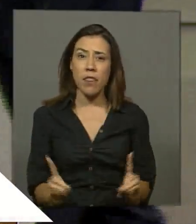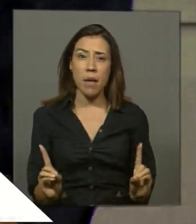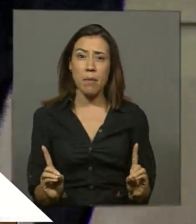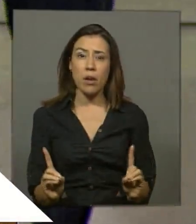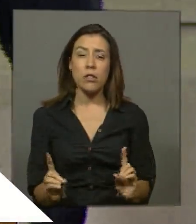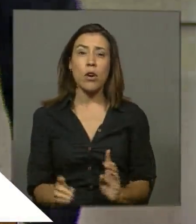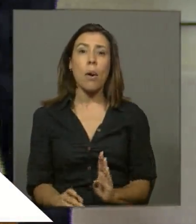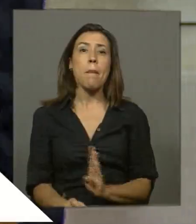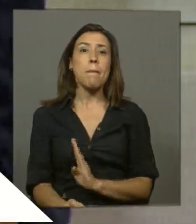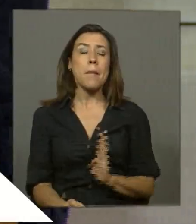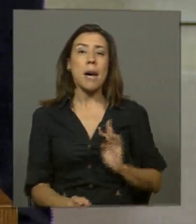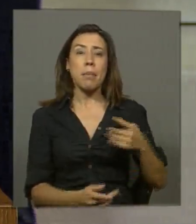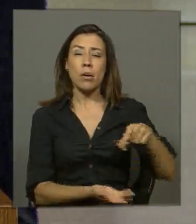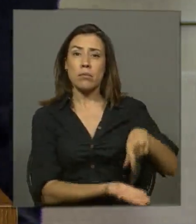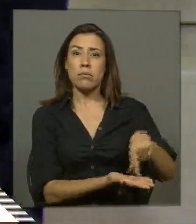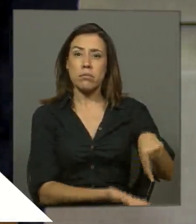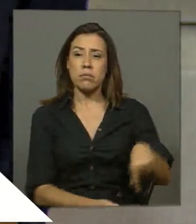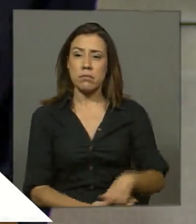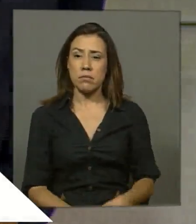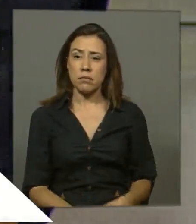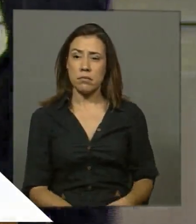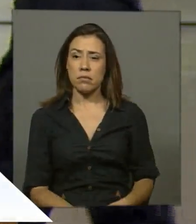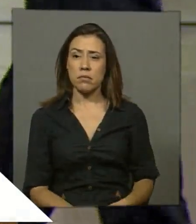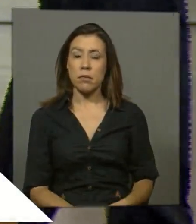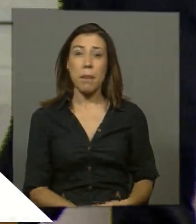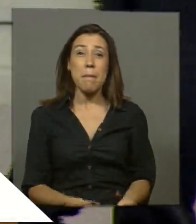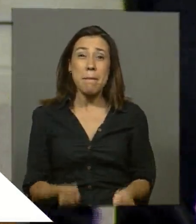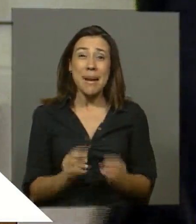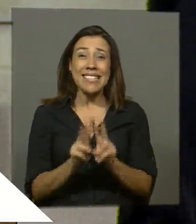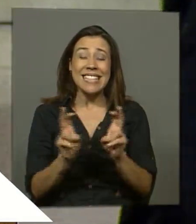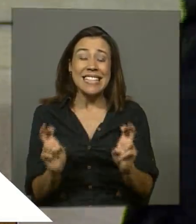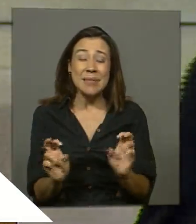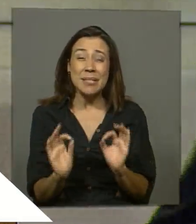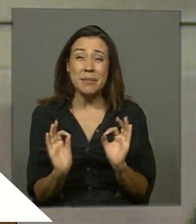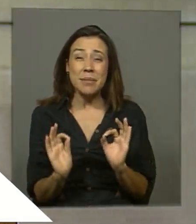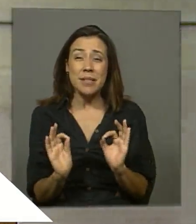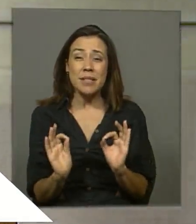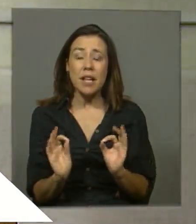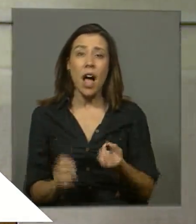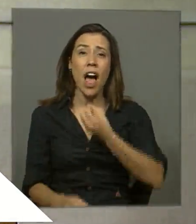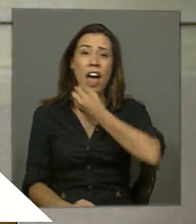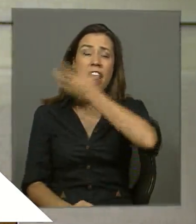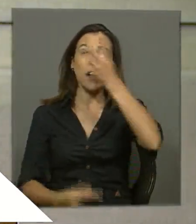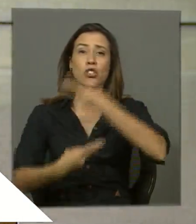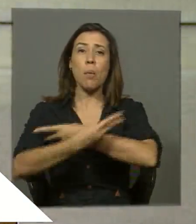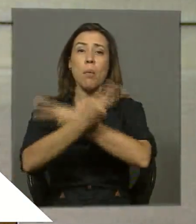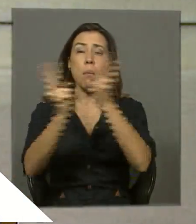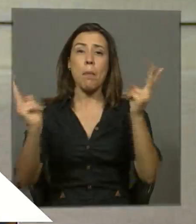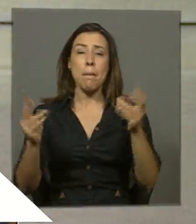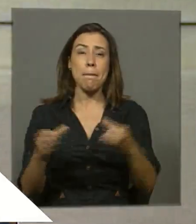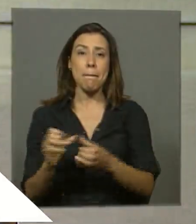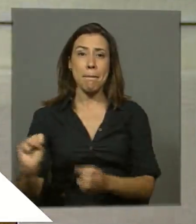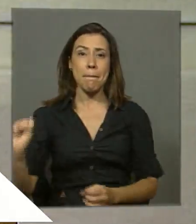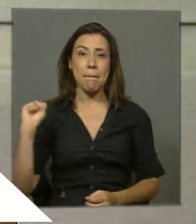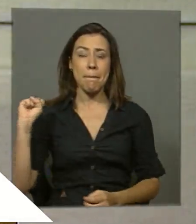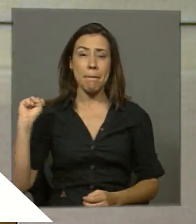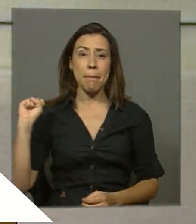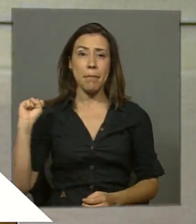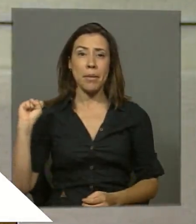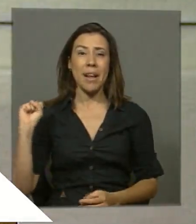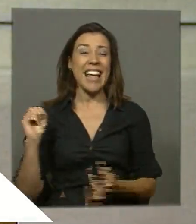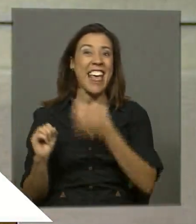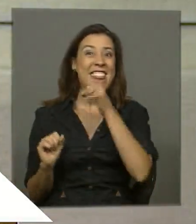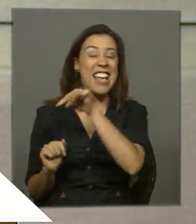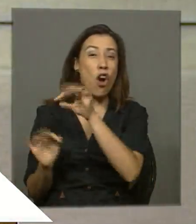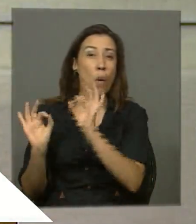miembros de la judicatura la guinda de la torta señor presidente es una declaración pública del partido comunista donde en términos